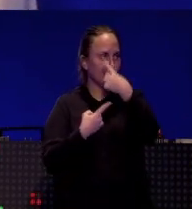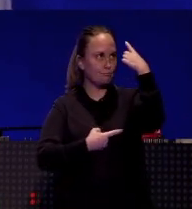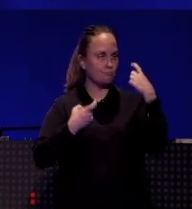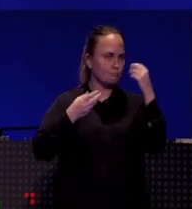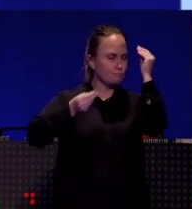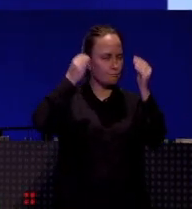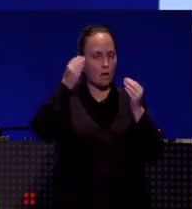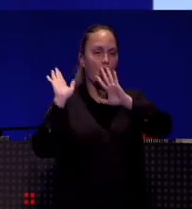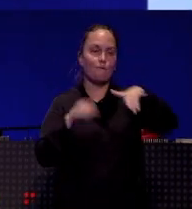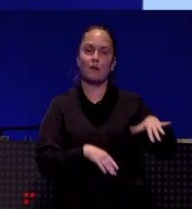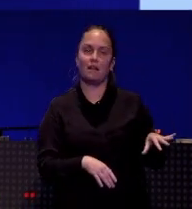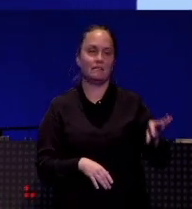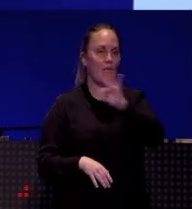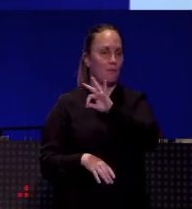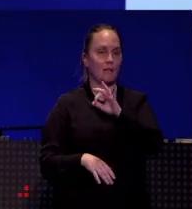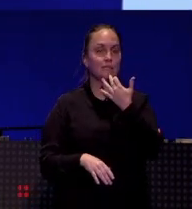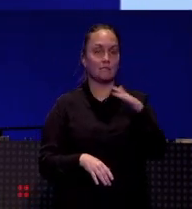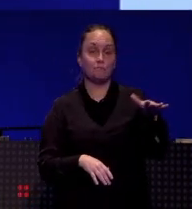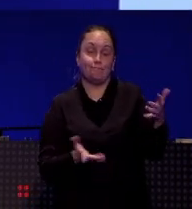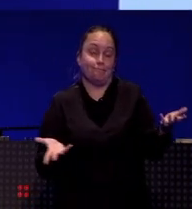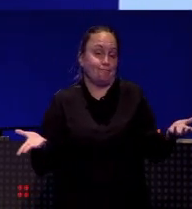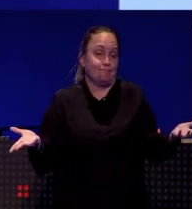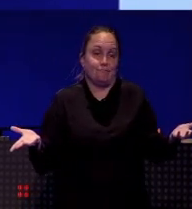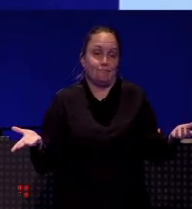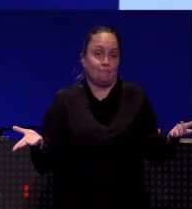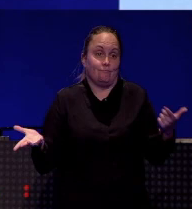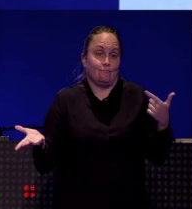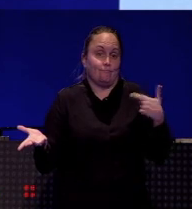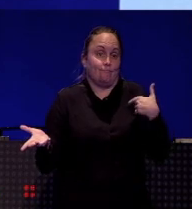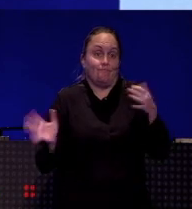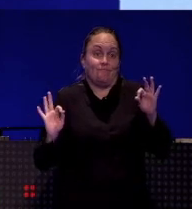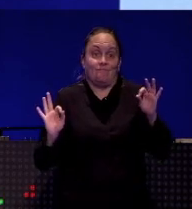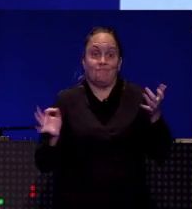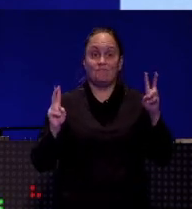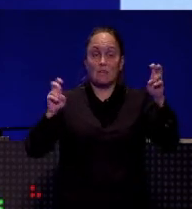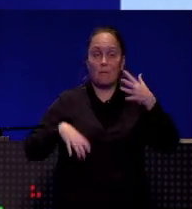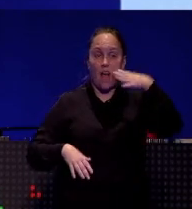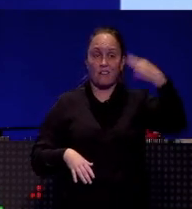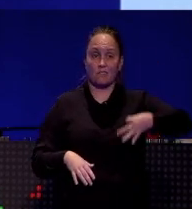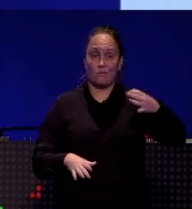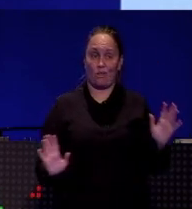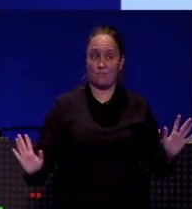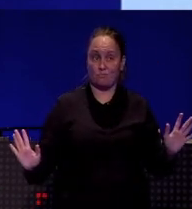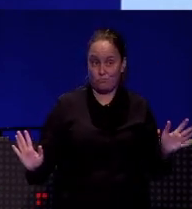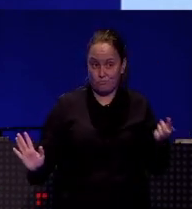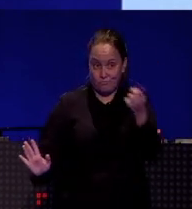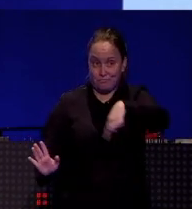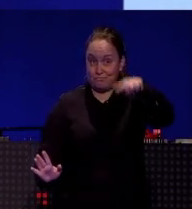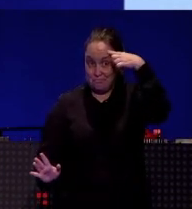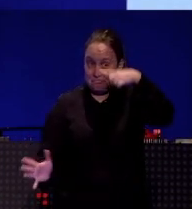al final de esto está fuera de lo que yo estoy exponiendo que es la autenticidad entonces supongo que sabréis